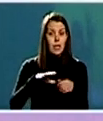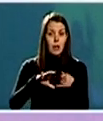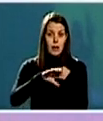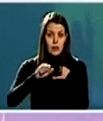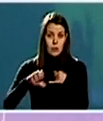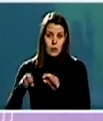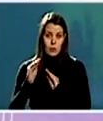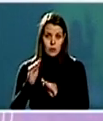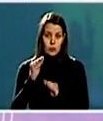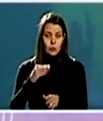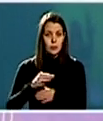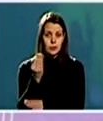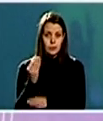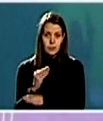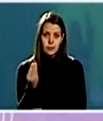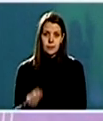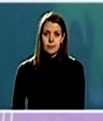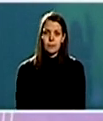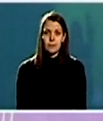seus